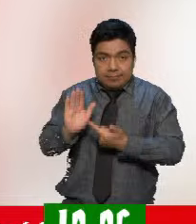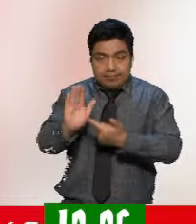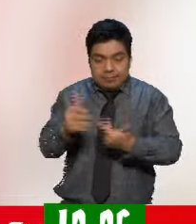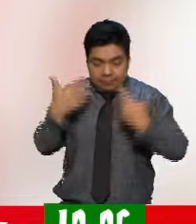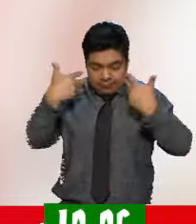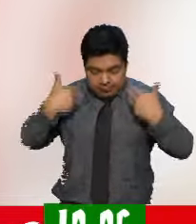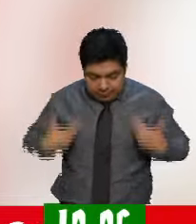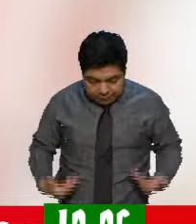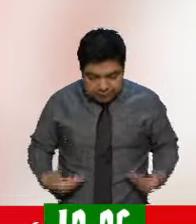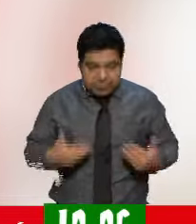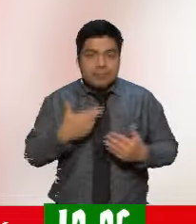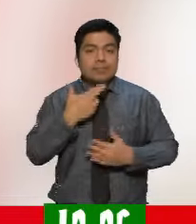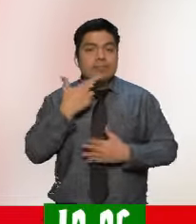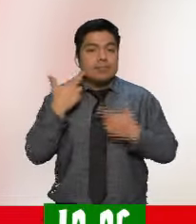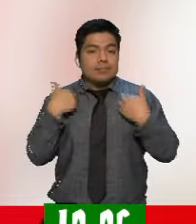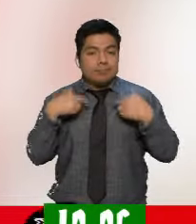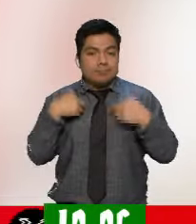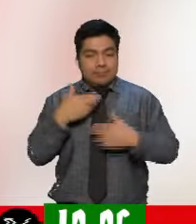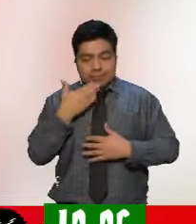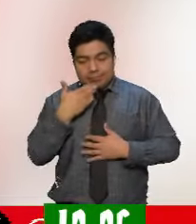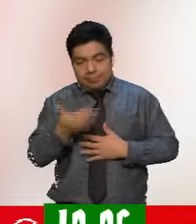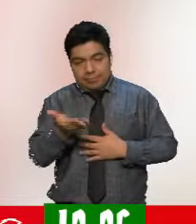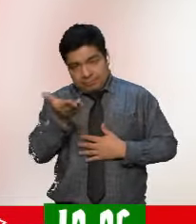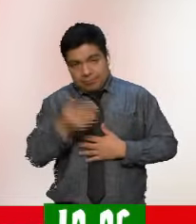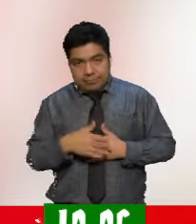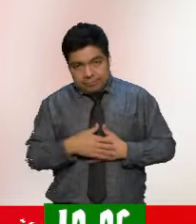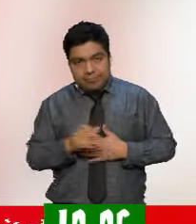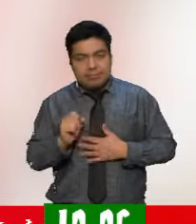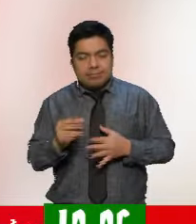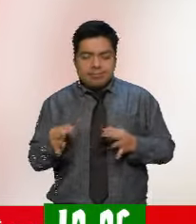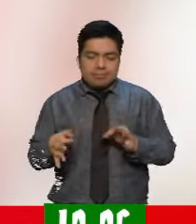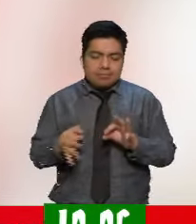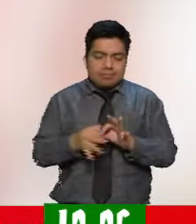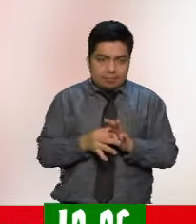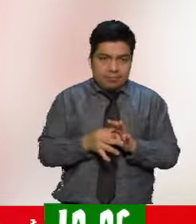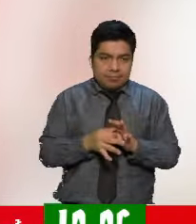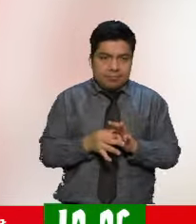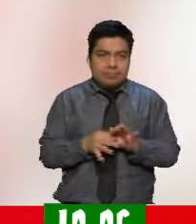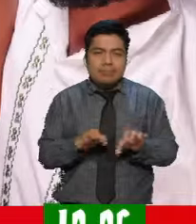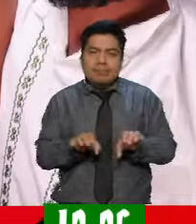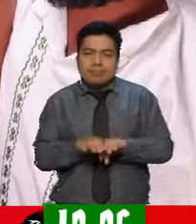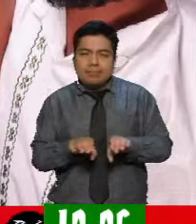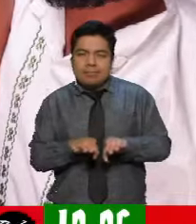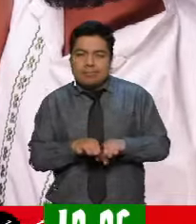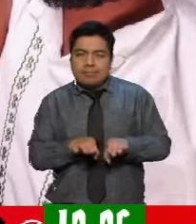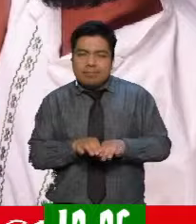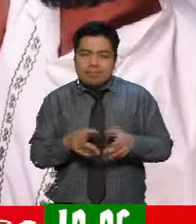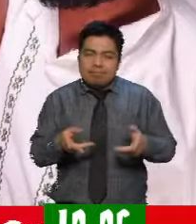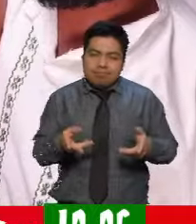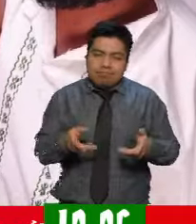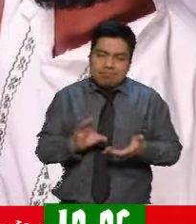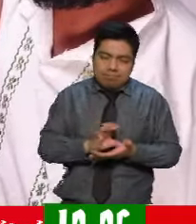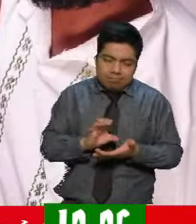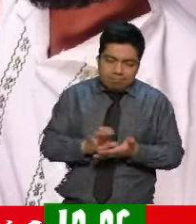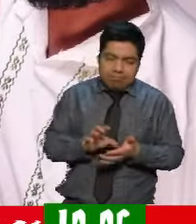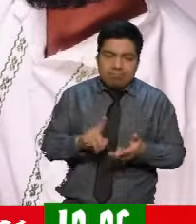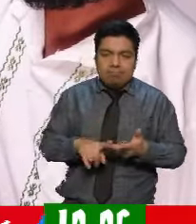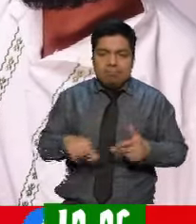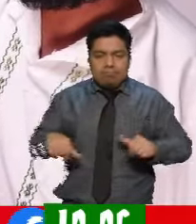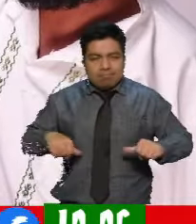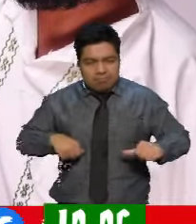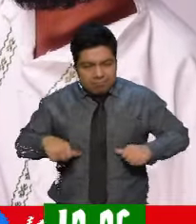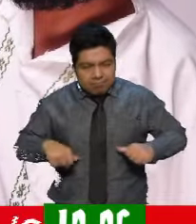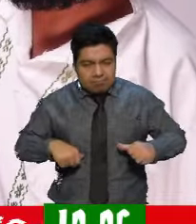vestimenta que va relacionado, ¿no? Porque vi que es una cuestión más de como performance, actuación,